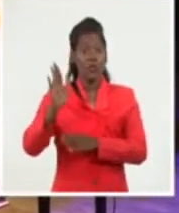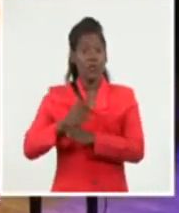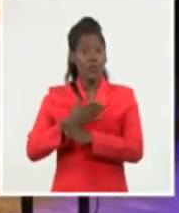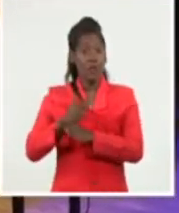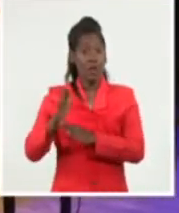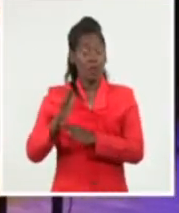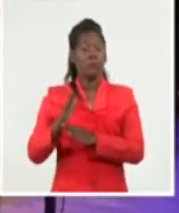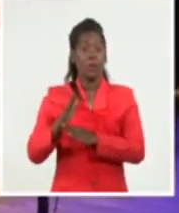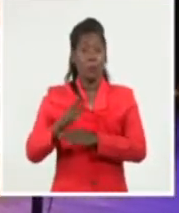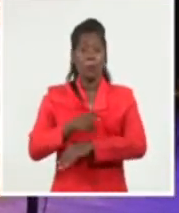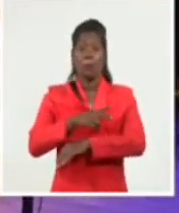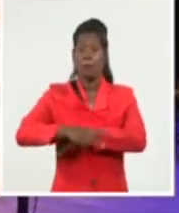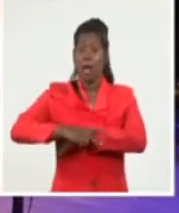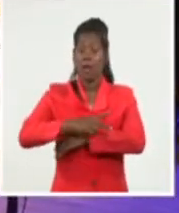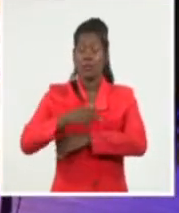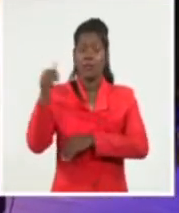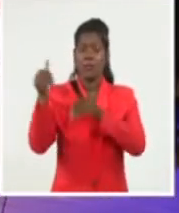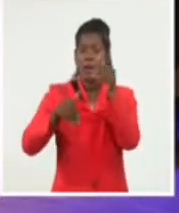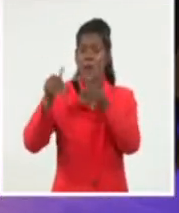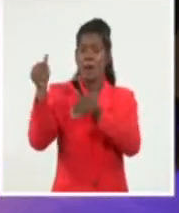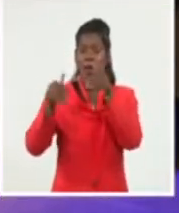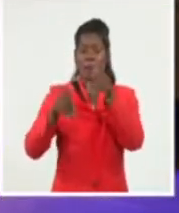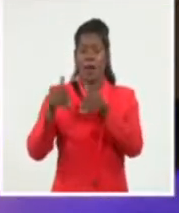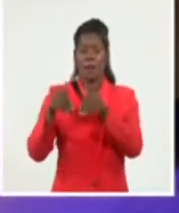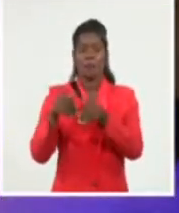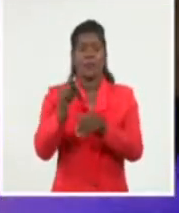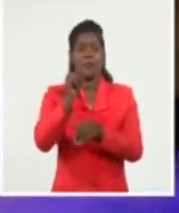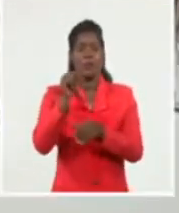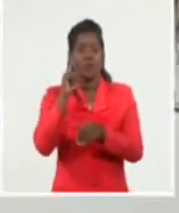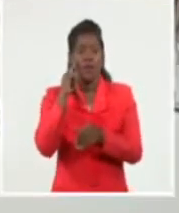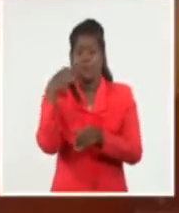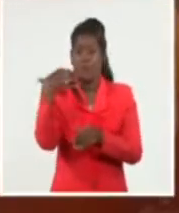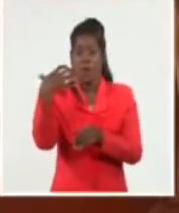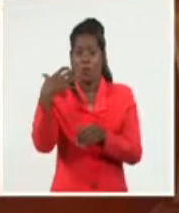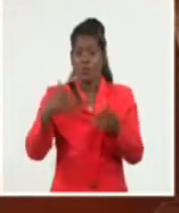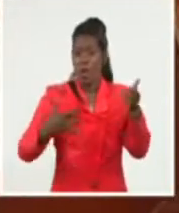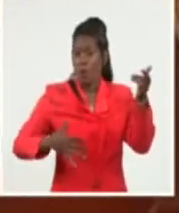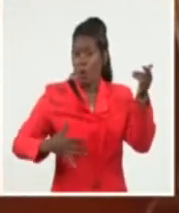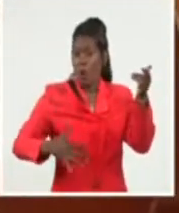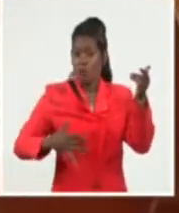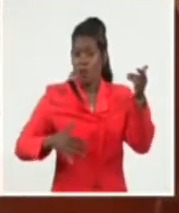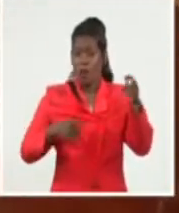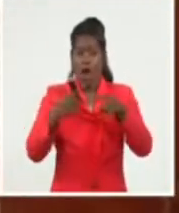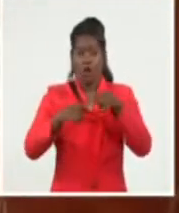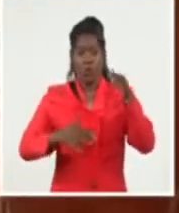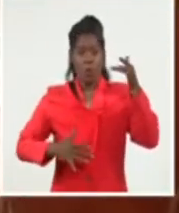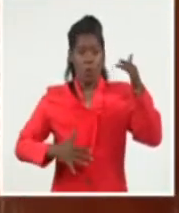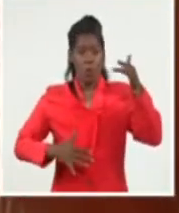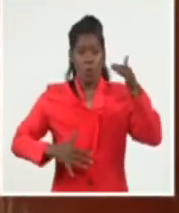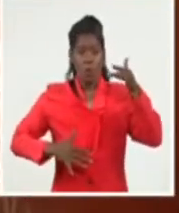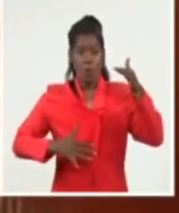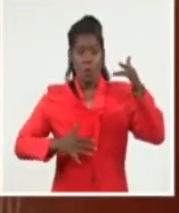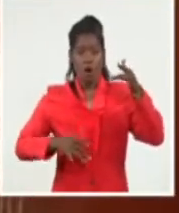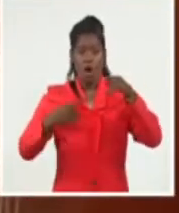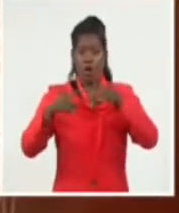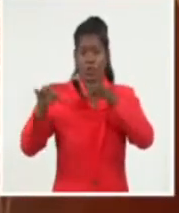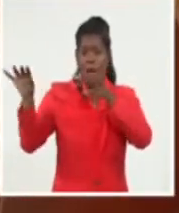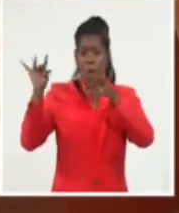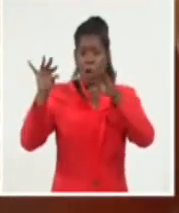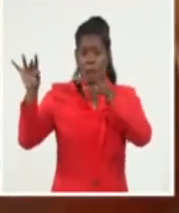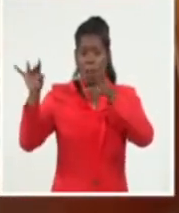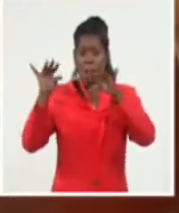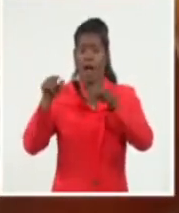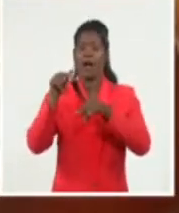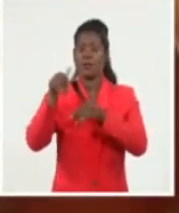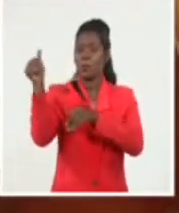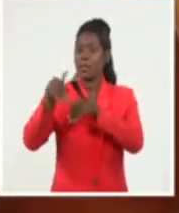bajista argentino Javier Malosetti y el guitarrista Dominic Miller. Además, el encuentro más importante del jazz en Cuba desarrolló